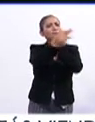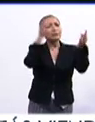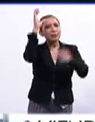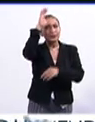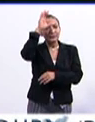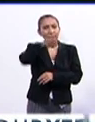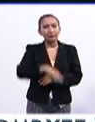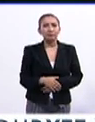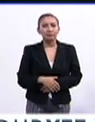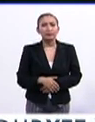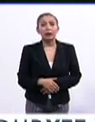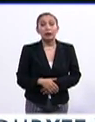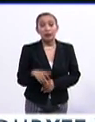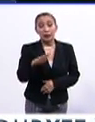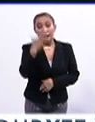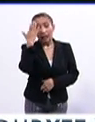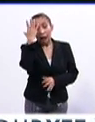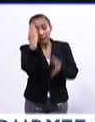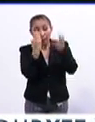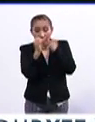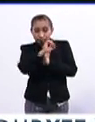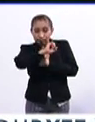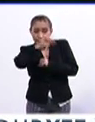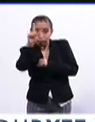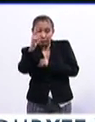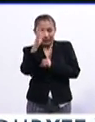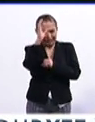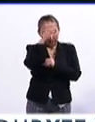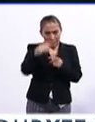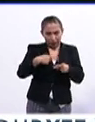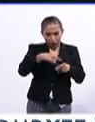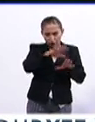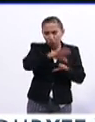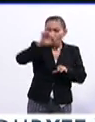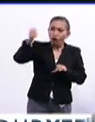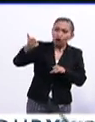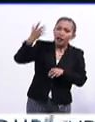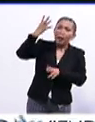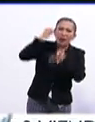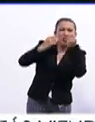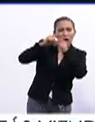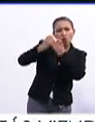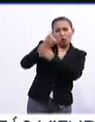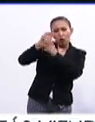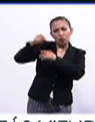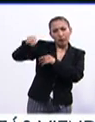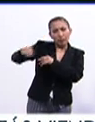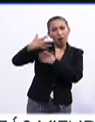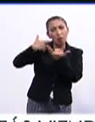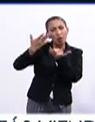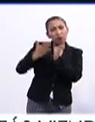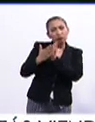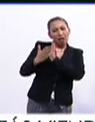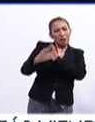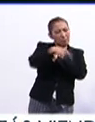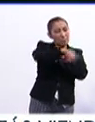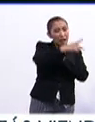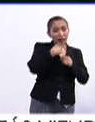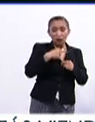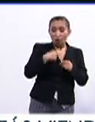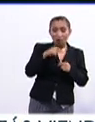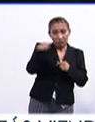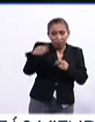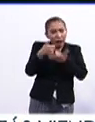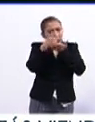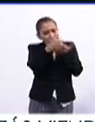creo que en general los saberes especializados no sólo el científico sino a otros saberes especializados tienden a distanciarse de la sociedad a la